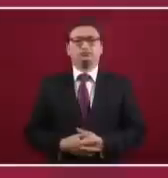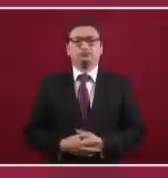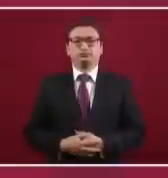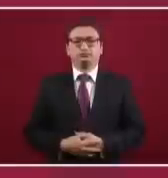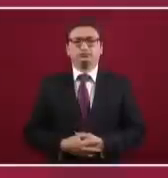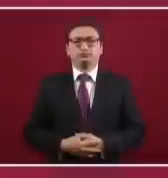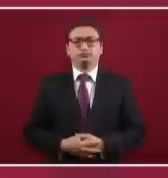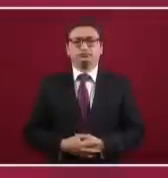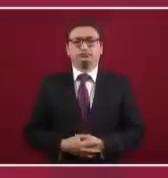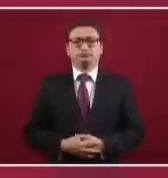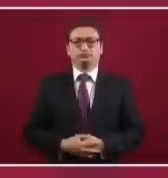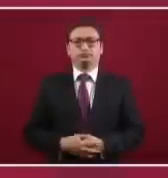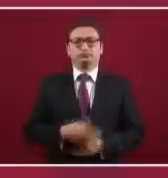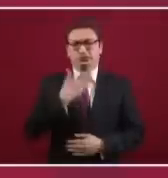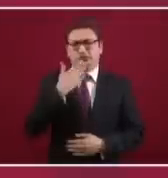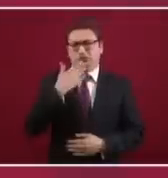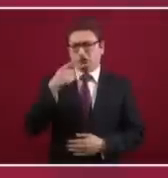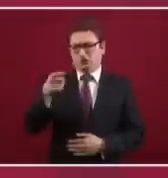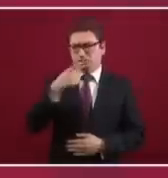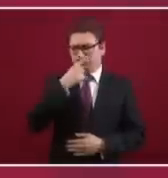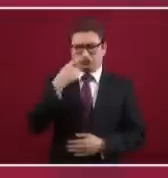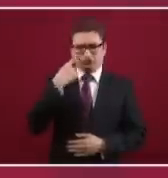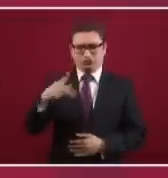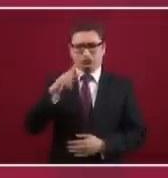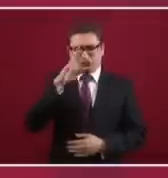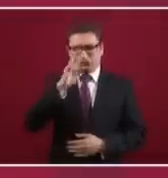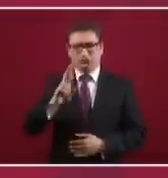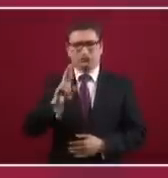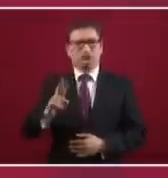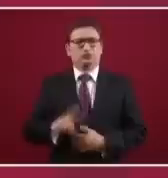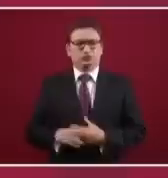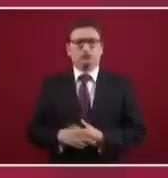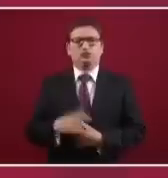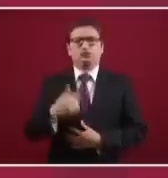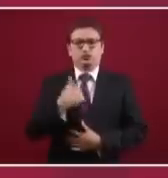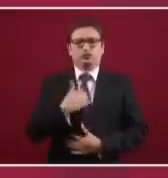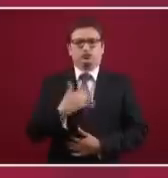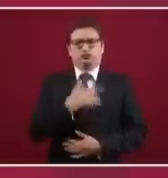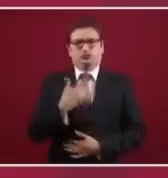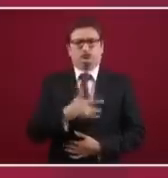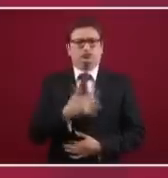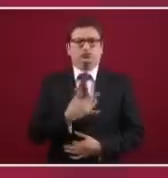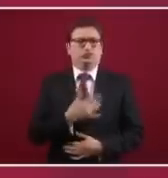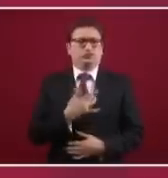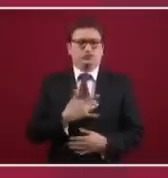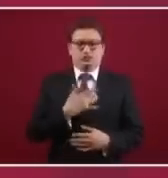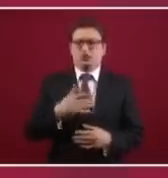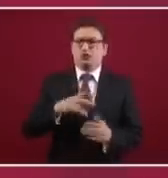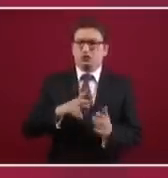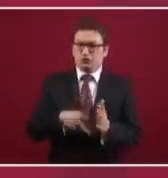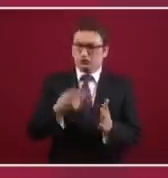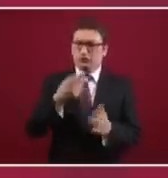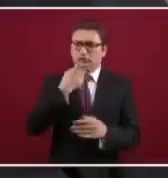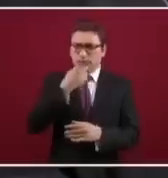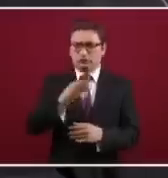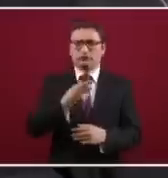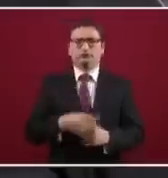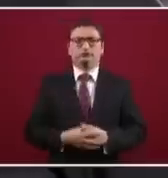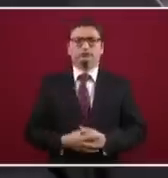pero respeto tu punto de vista. Yo siento que fueron, repito,